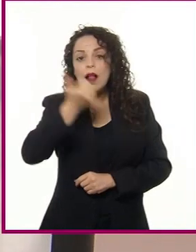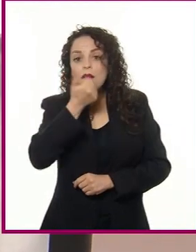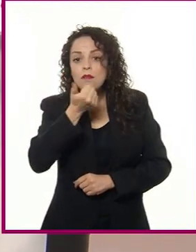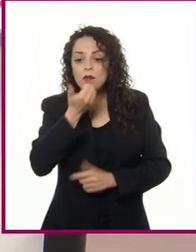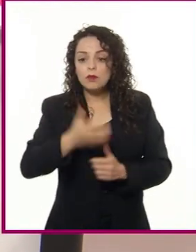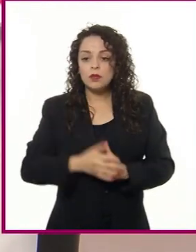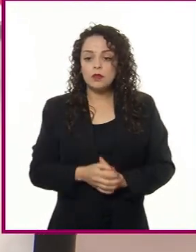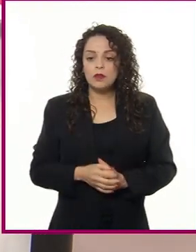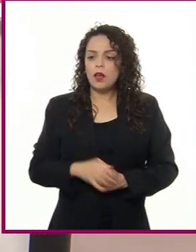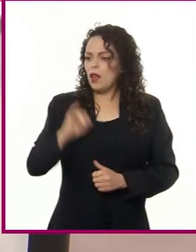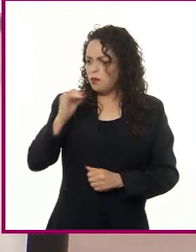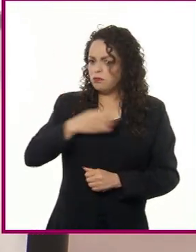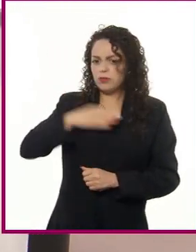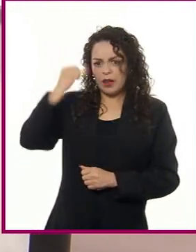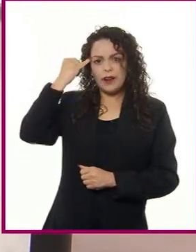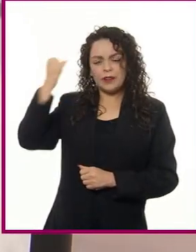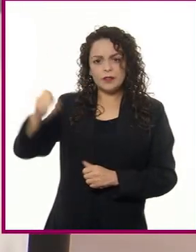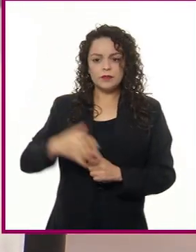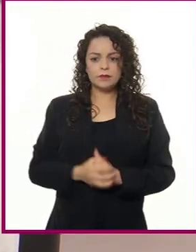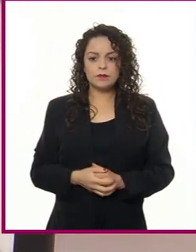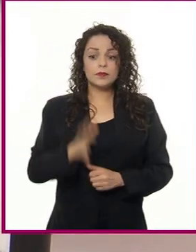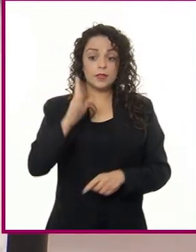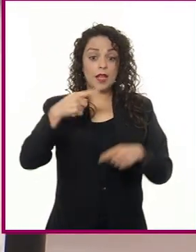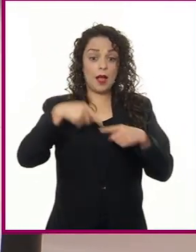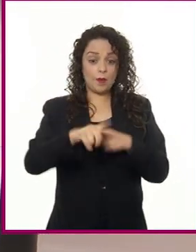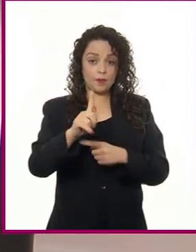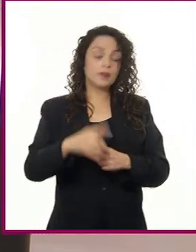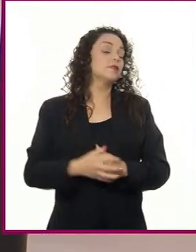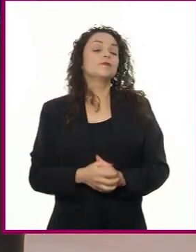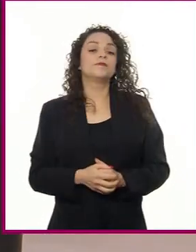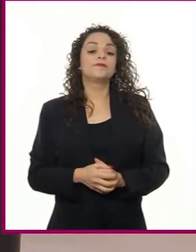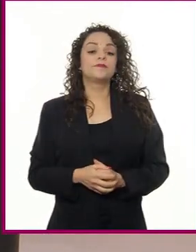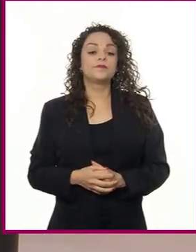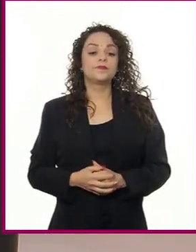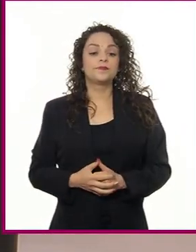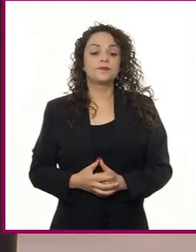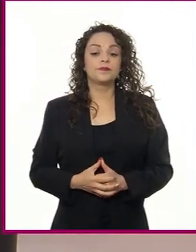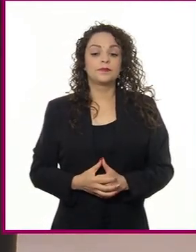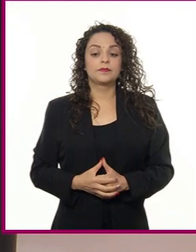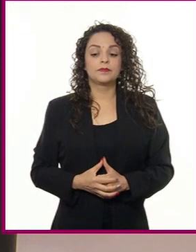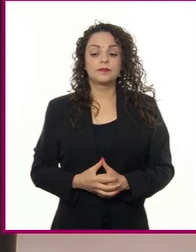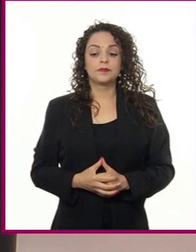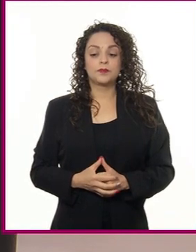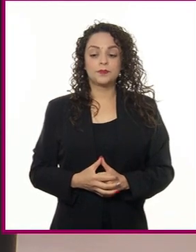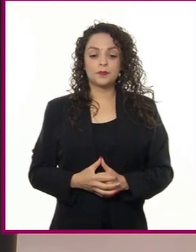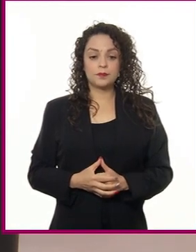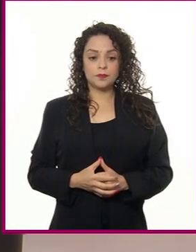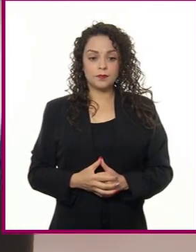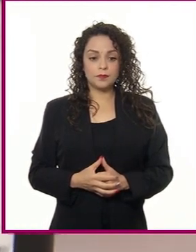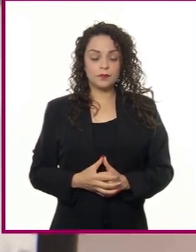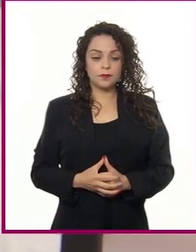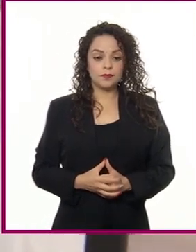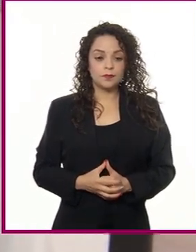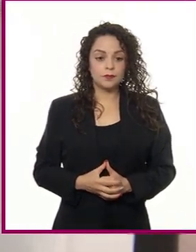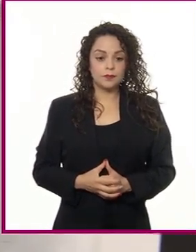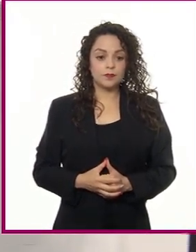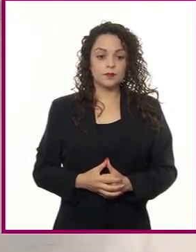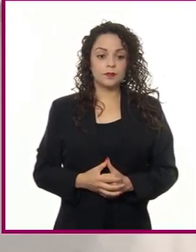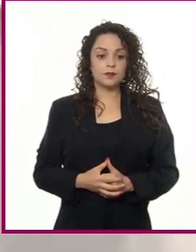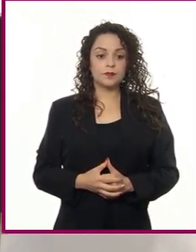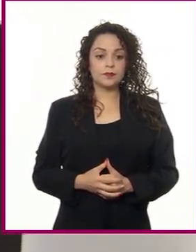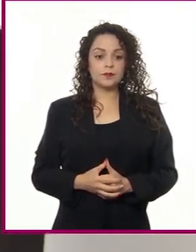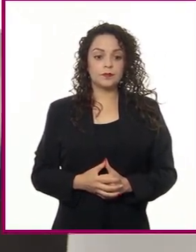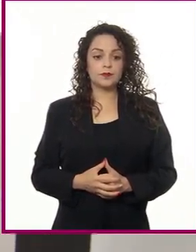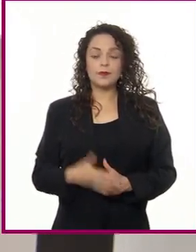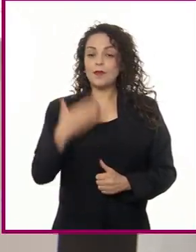parece perfecto. Estamos grabando. Iniciamos. En 5, 4, 3, 2.